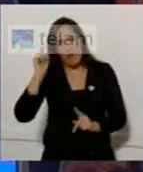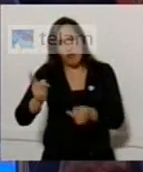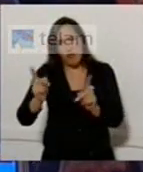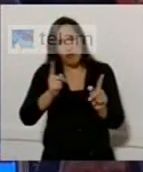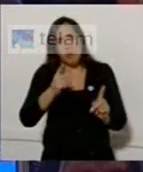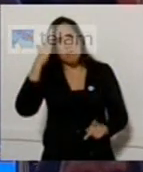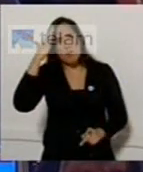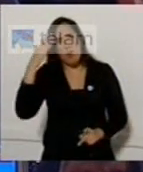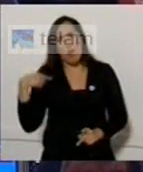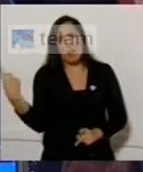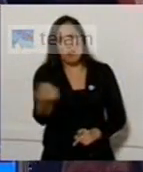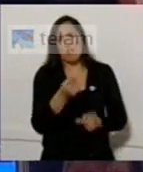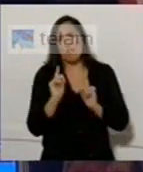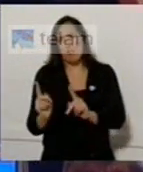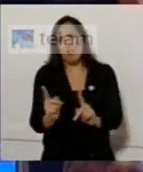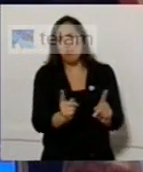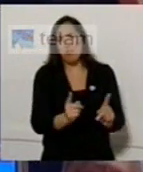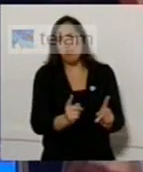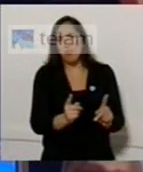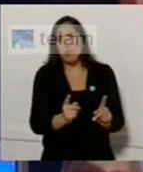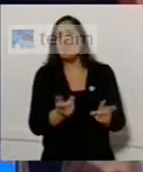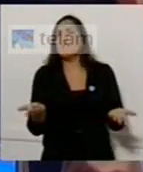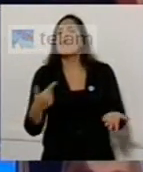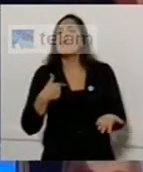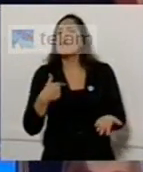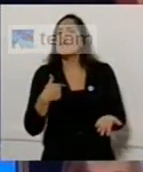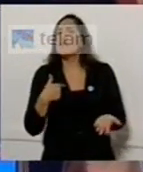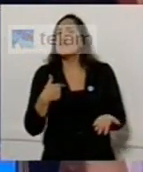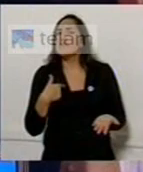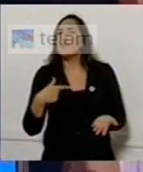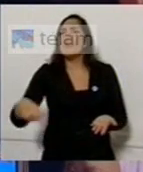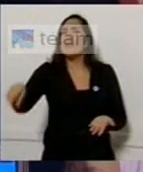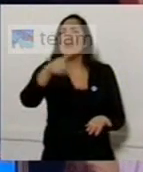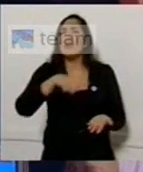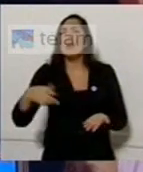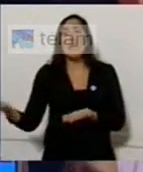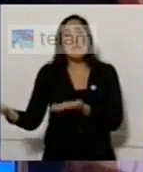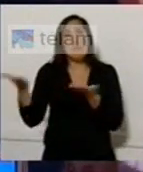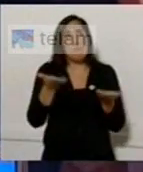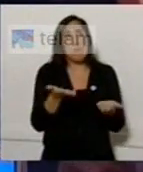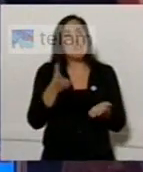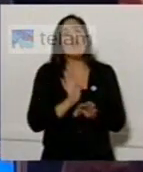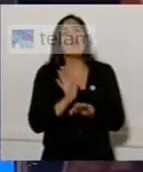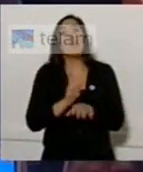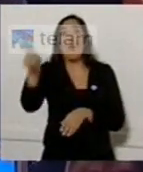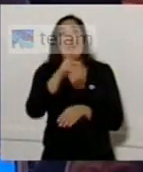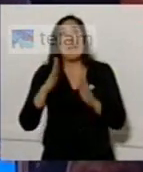nuestra memoria. Los invito a que cuando lleguen a su casa,